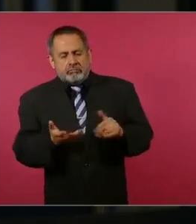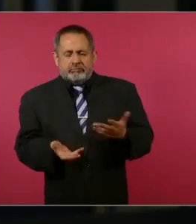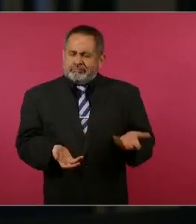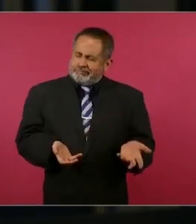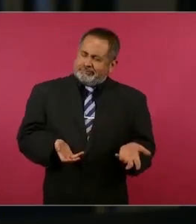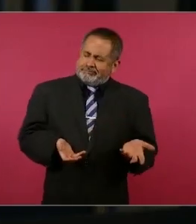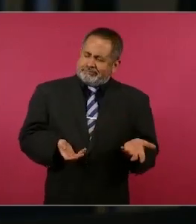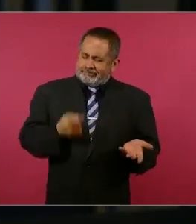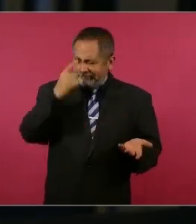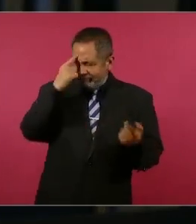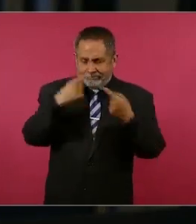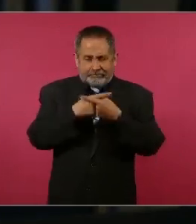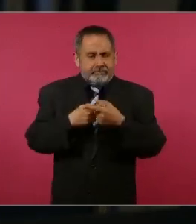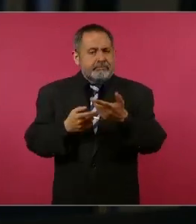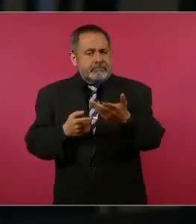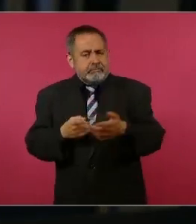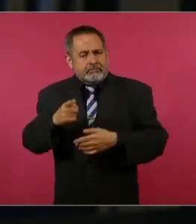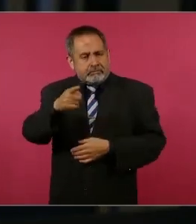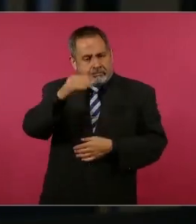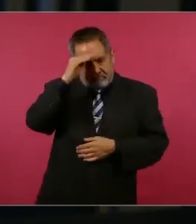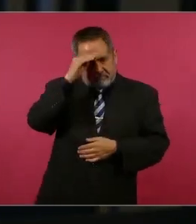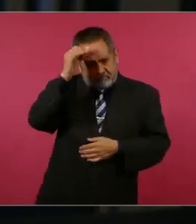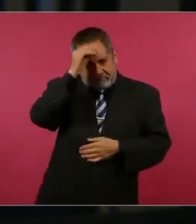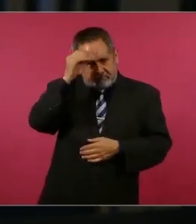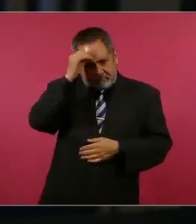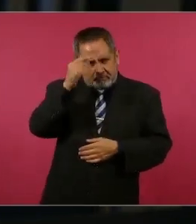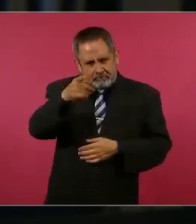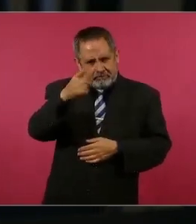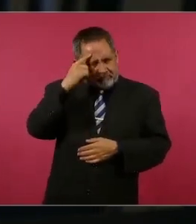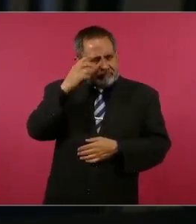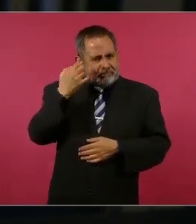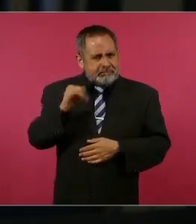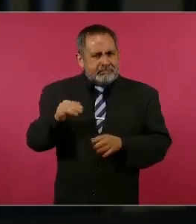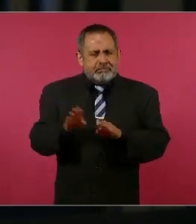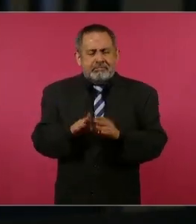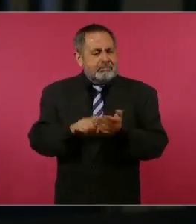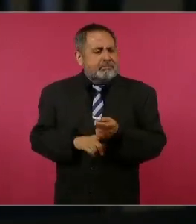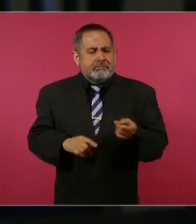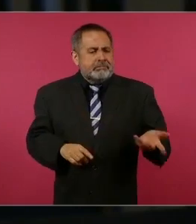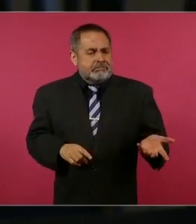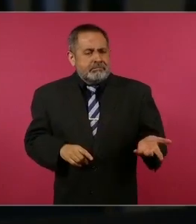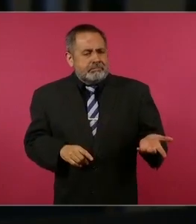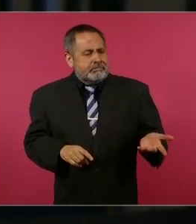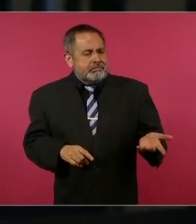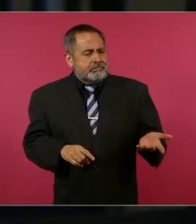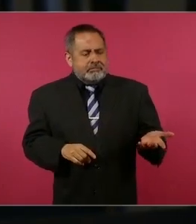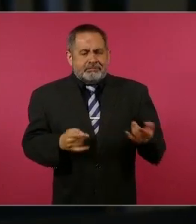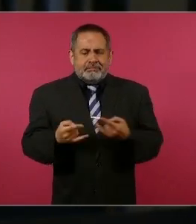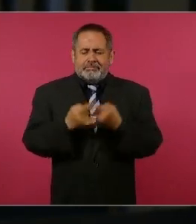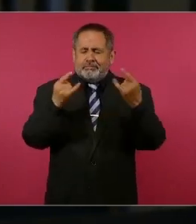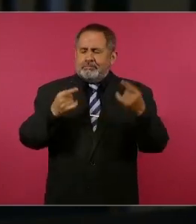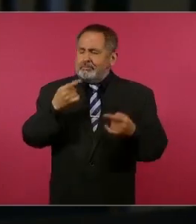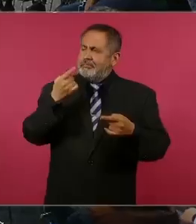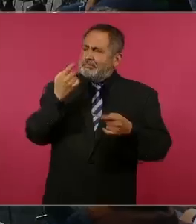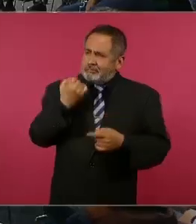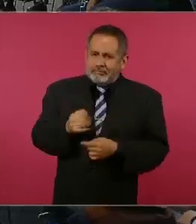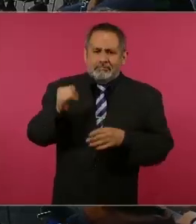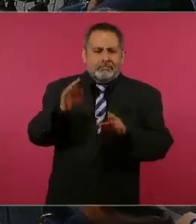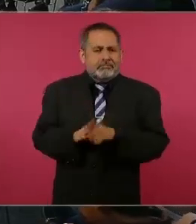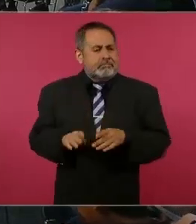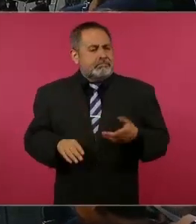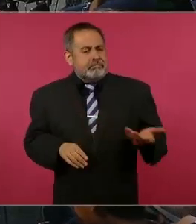reflexión referente a esta pues ironía, ¿no? Esta ironía de la historia en donde ahora se quieren